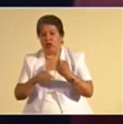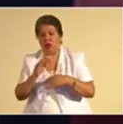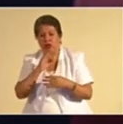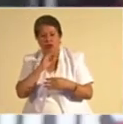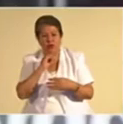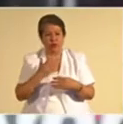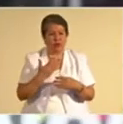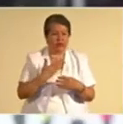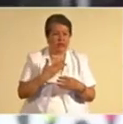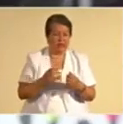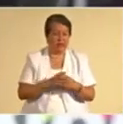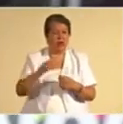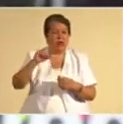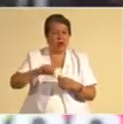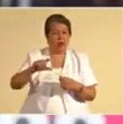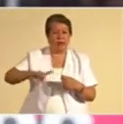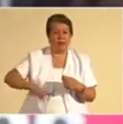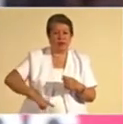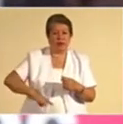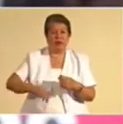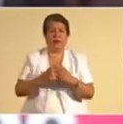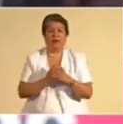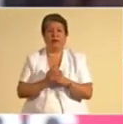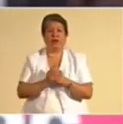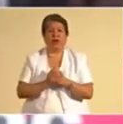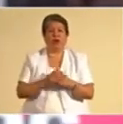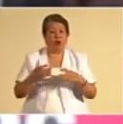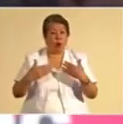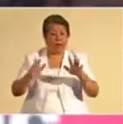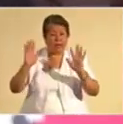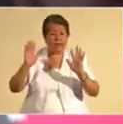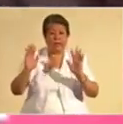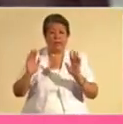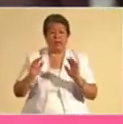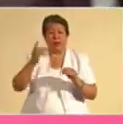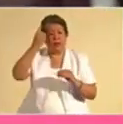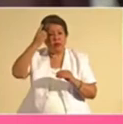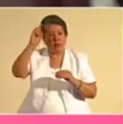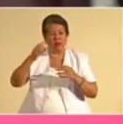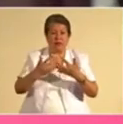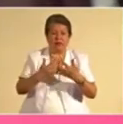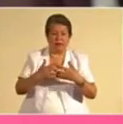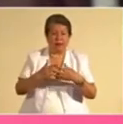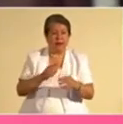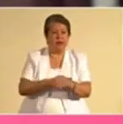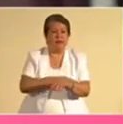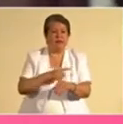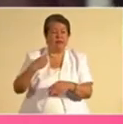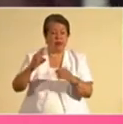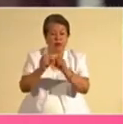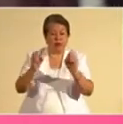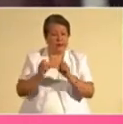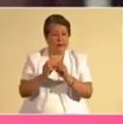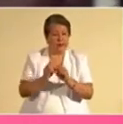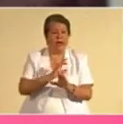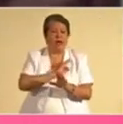tiene hoy en los gobiernos. Es decir, que cualquier empresario desde su oficina pueda